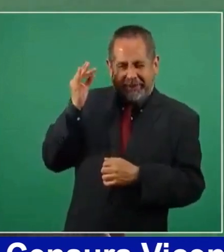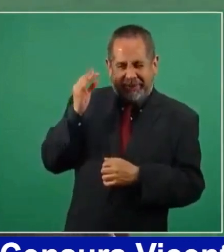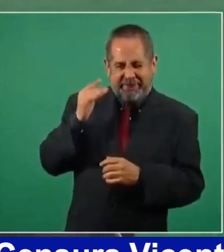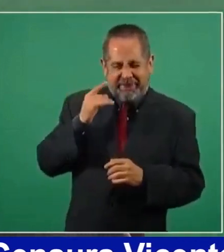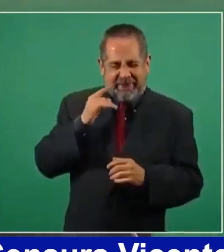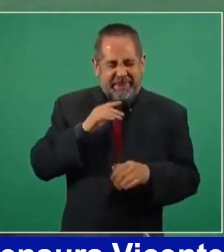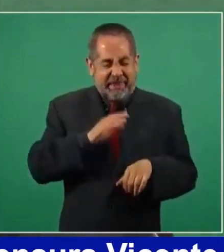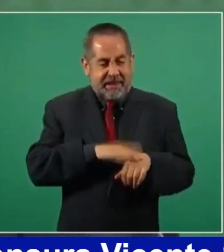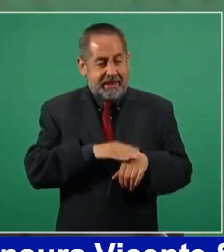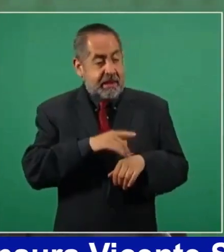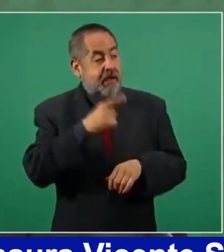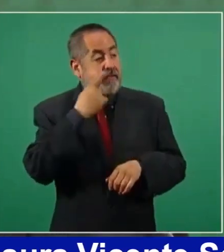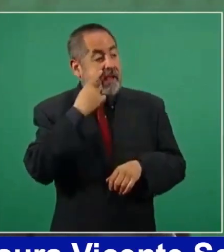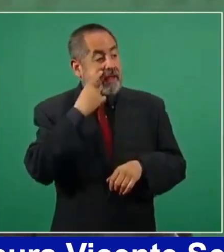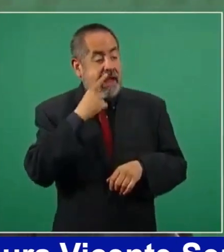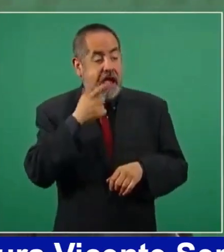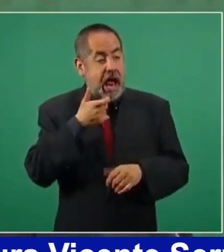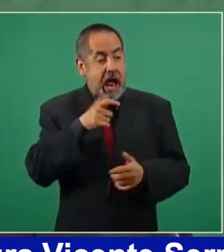con los ahorros,